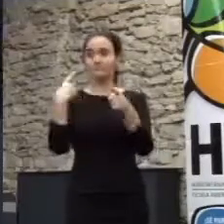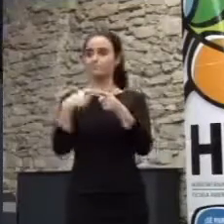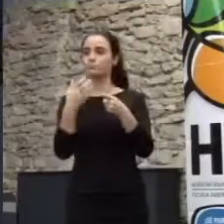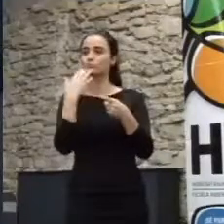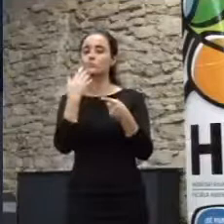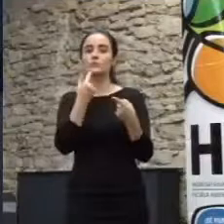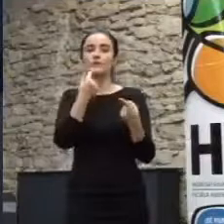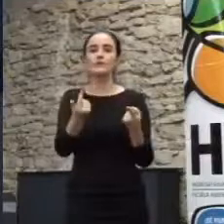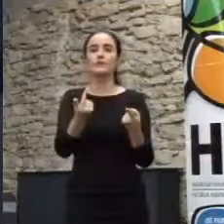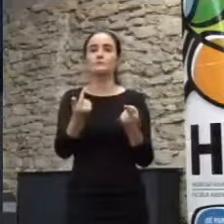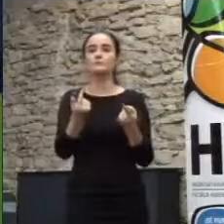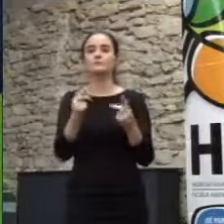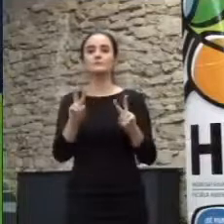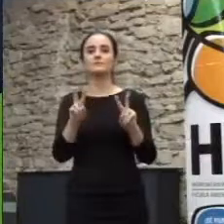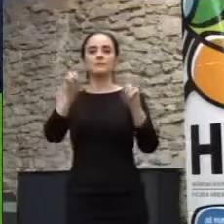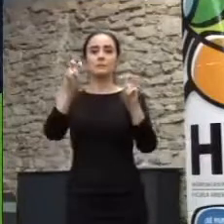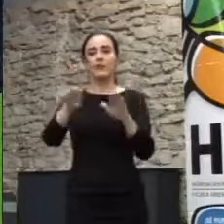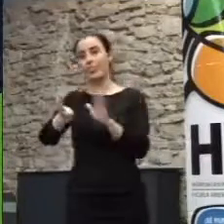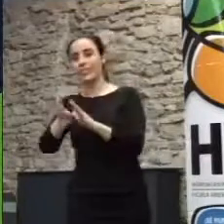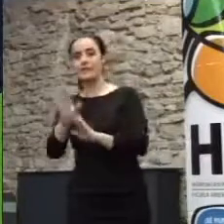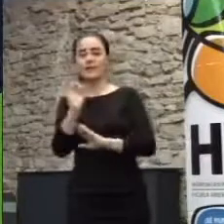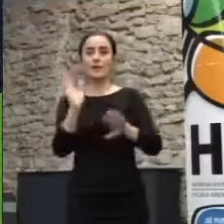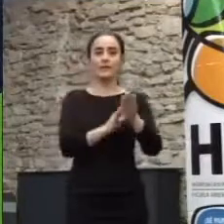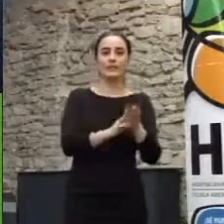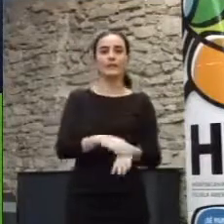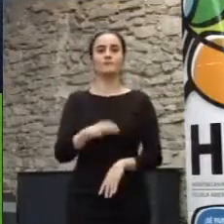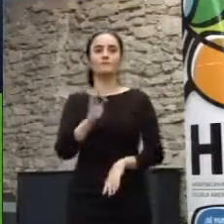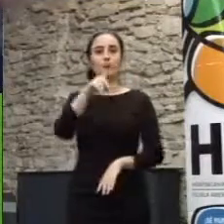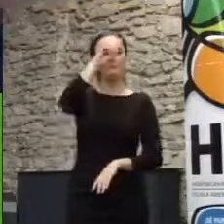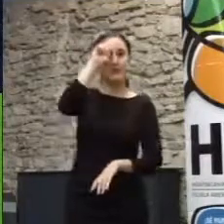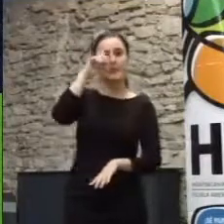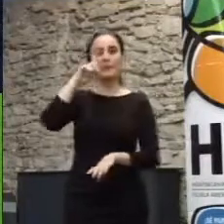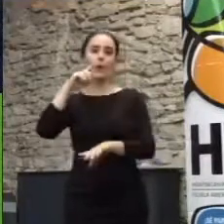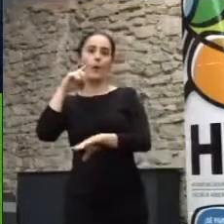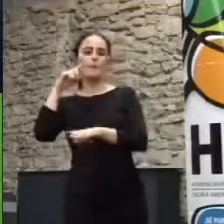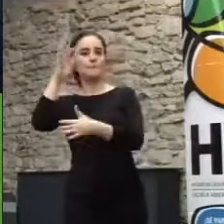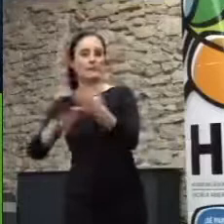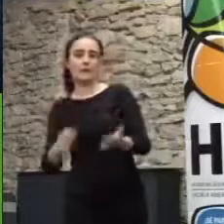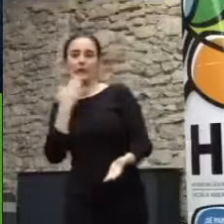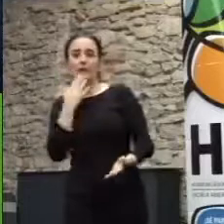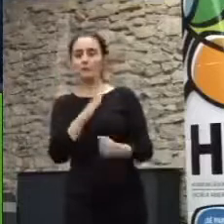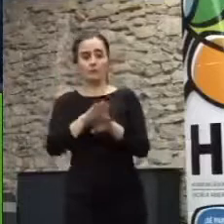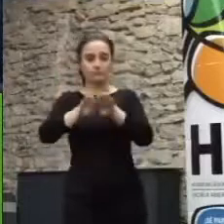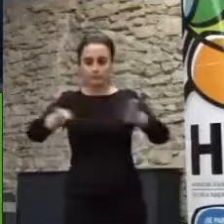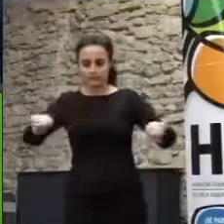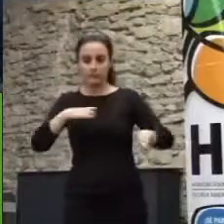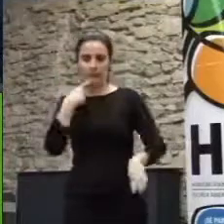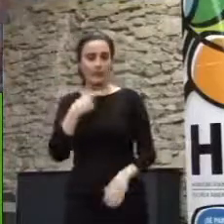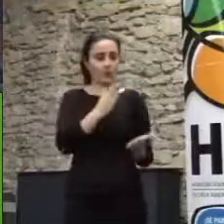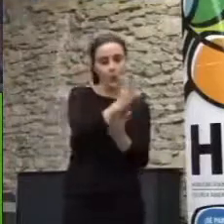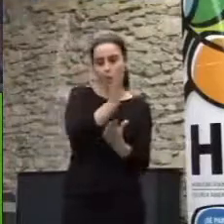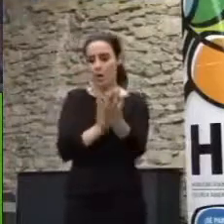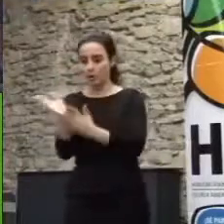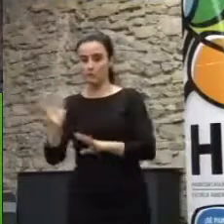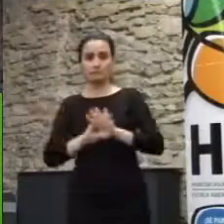es derecha o izquierda, o Madrid o Barça, me da igual. Sí. Ultra hacia un lado o hacia